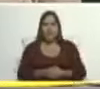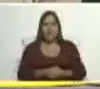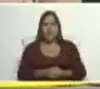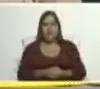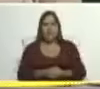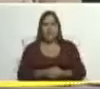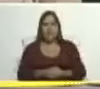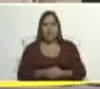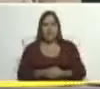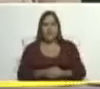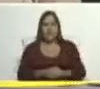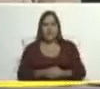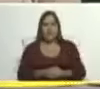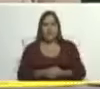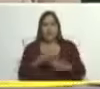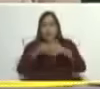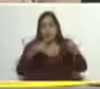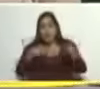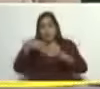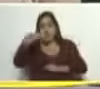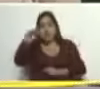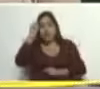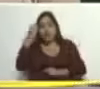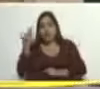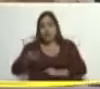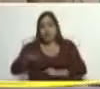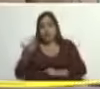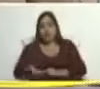yo entendí la importancia